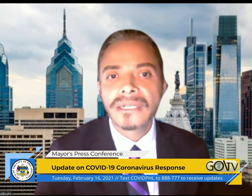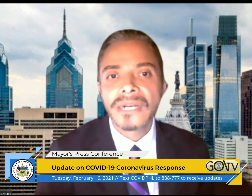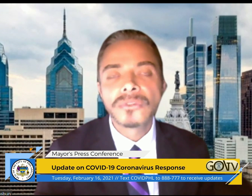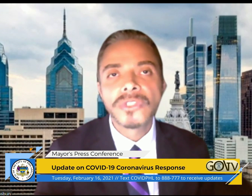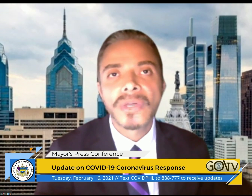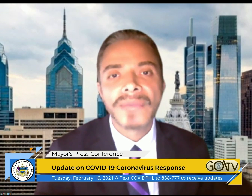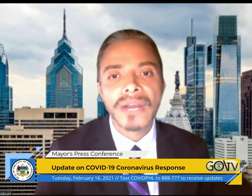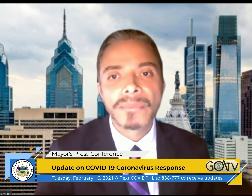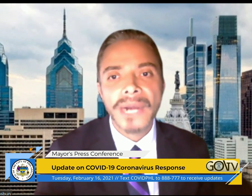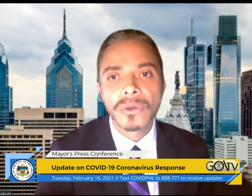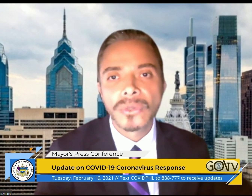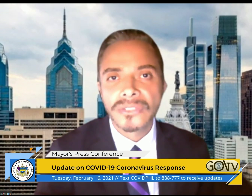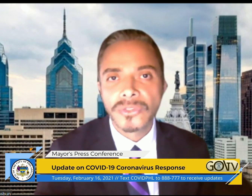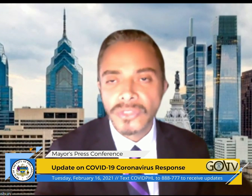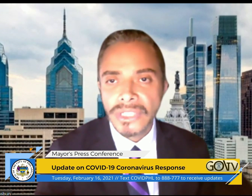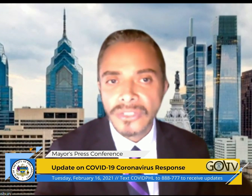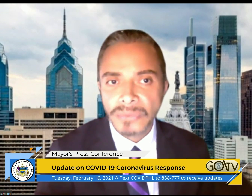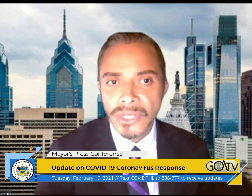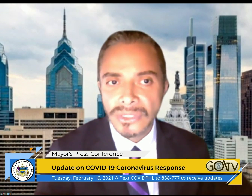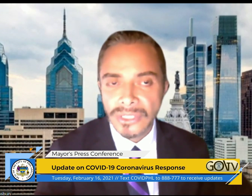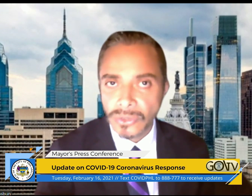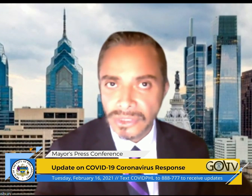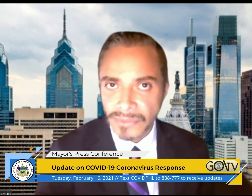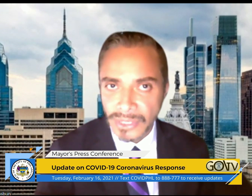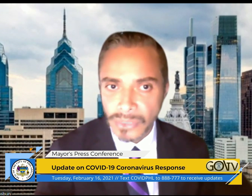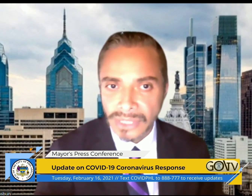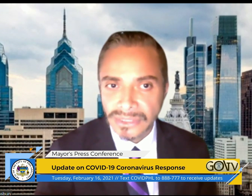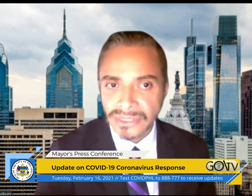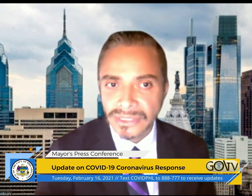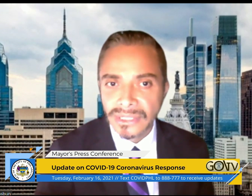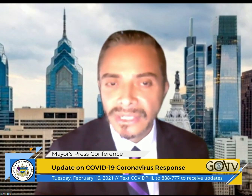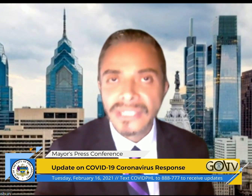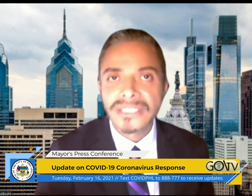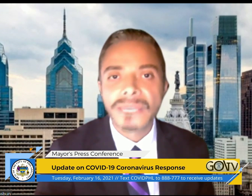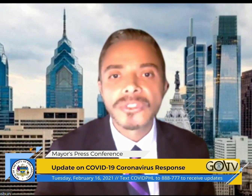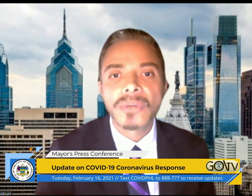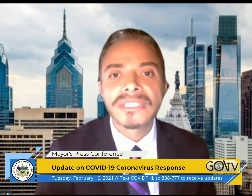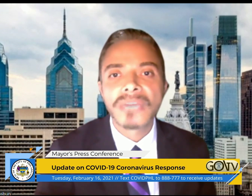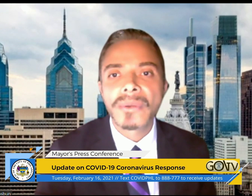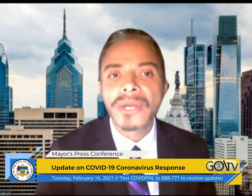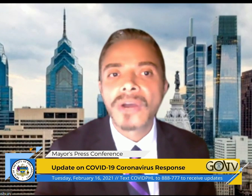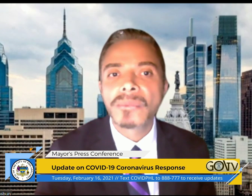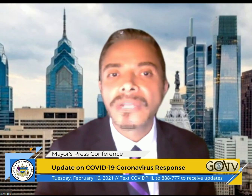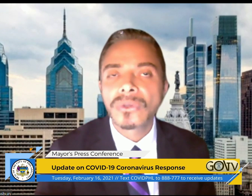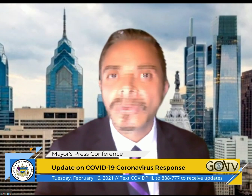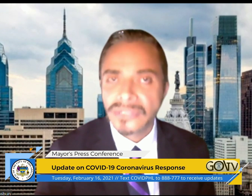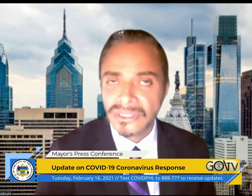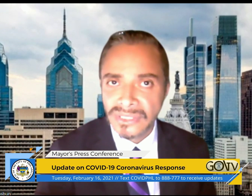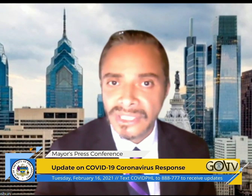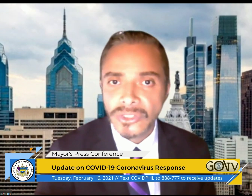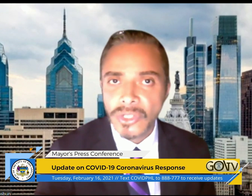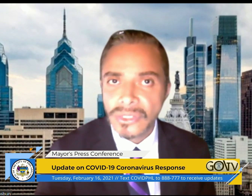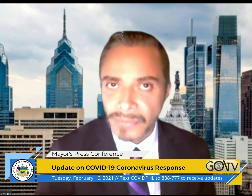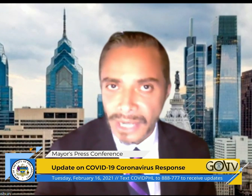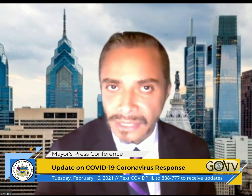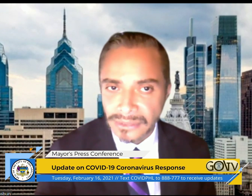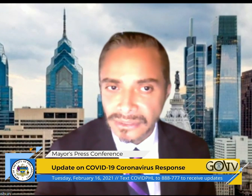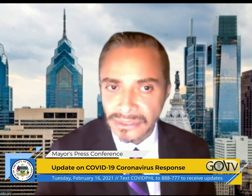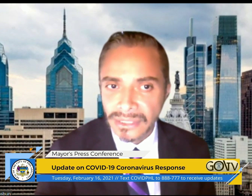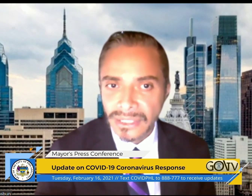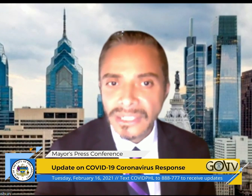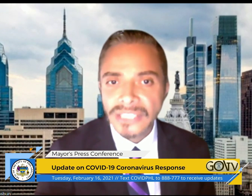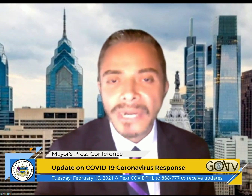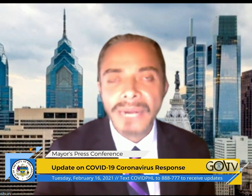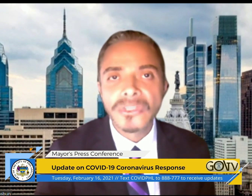administración Biden anunció que había comprado otras 200 millones de dosis de vacunas. Estamos comenzando a ver un aumento de nuestras asignaciones